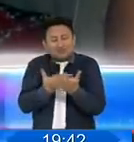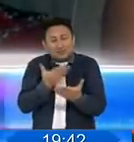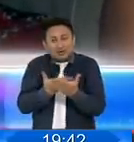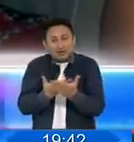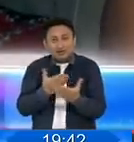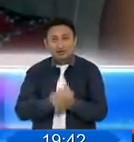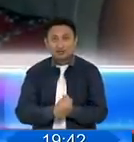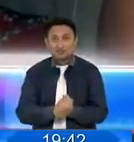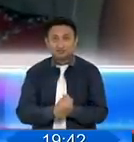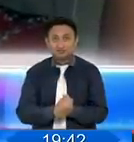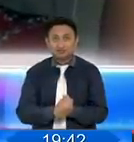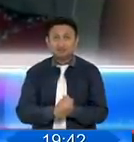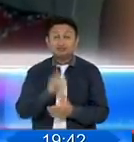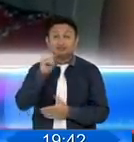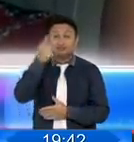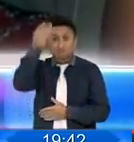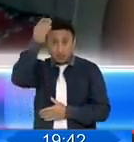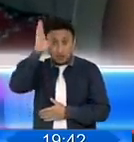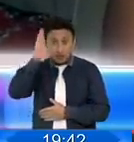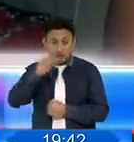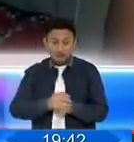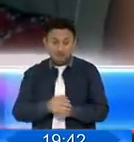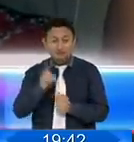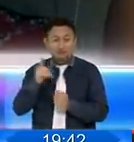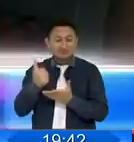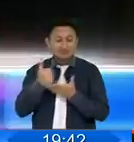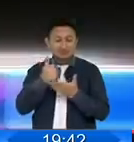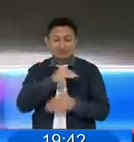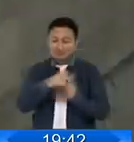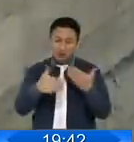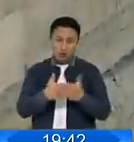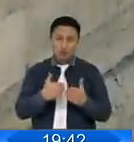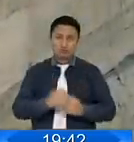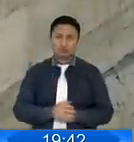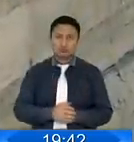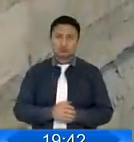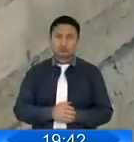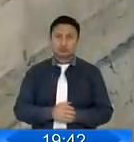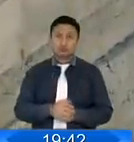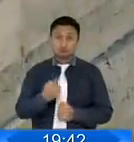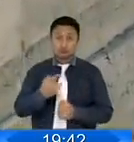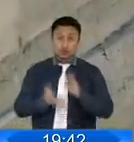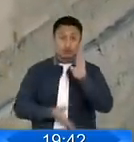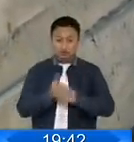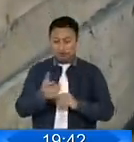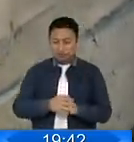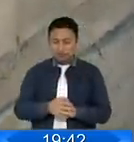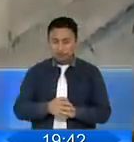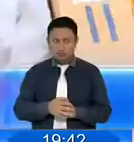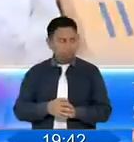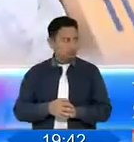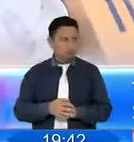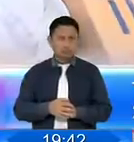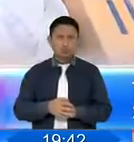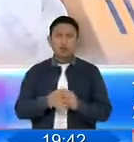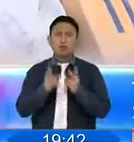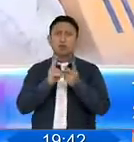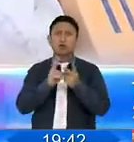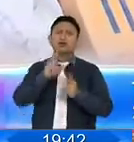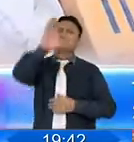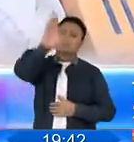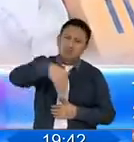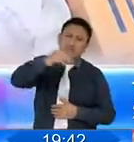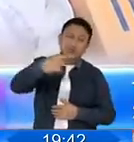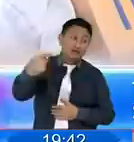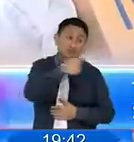realmente primero Dios y Dios es el que mueve los corazones. Saliendo de la casa de Isela, sus vecinos de forma insistente nos solicitaban que visitemos a